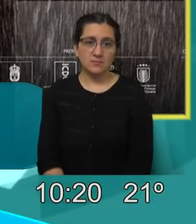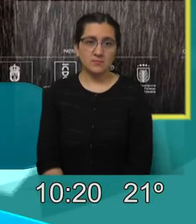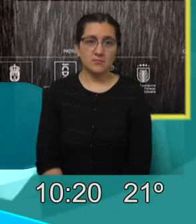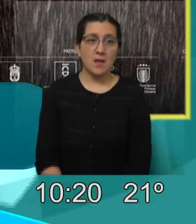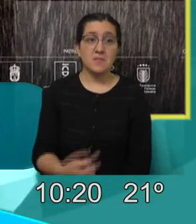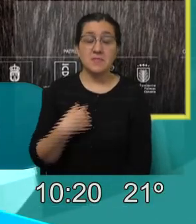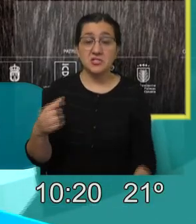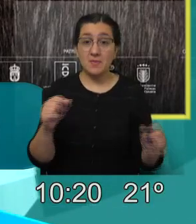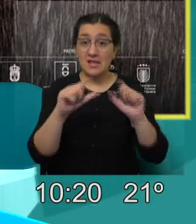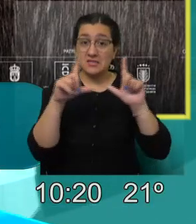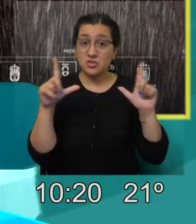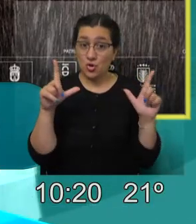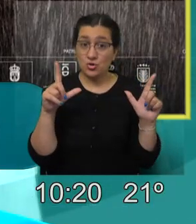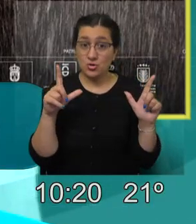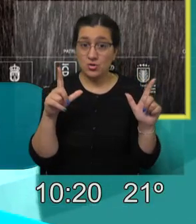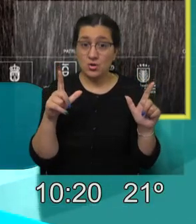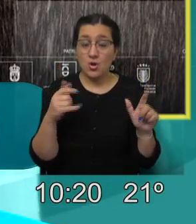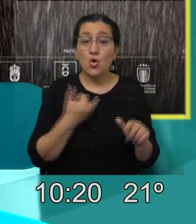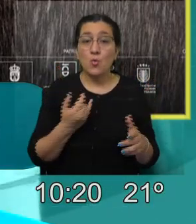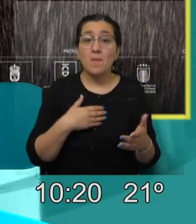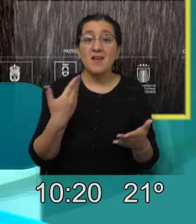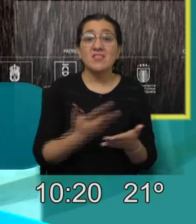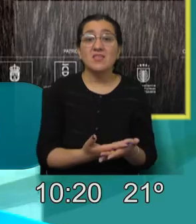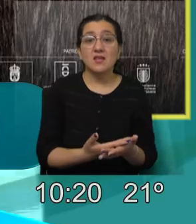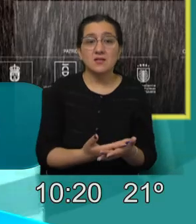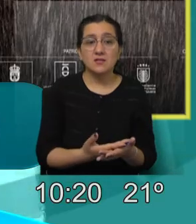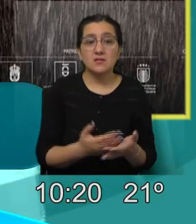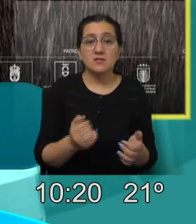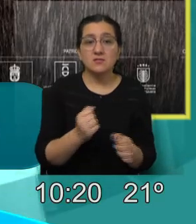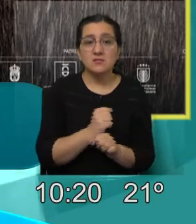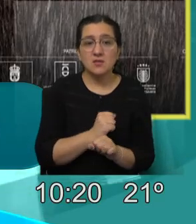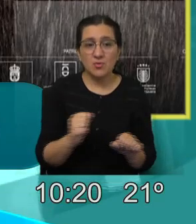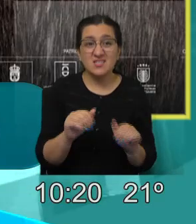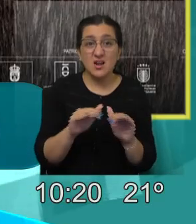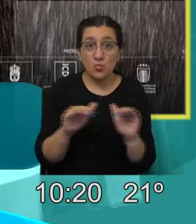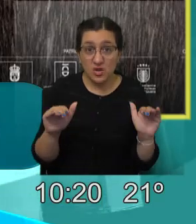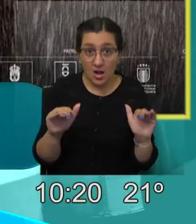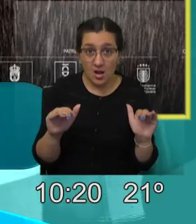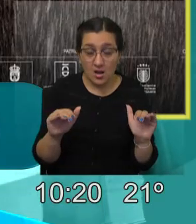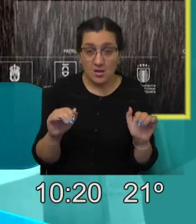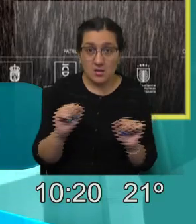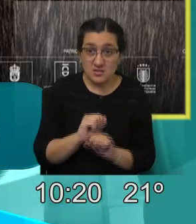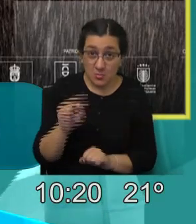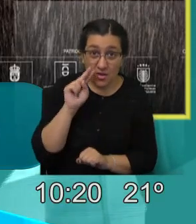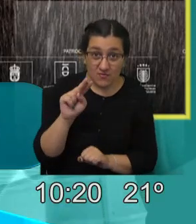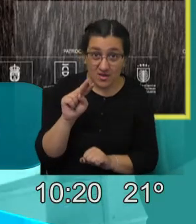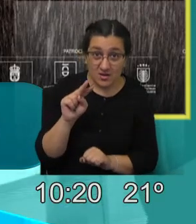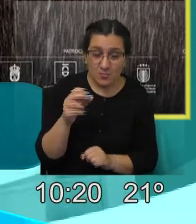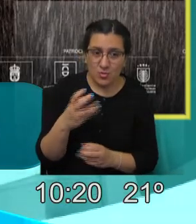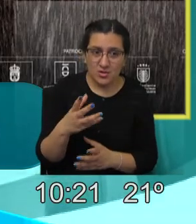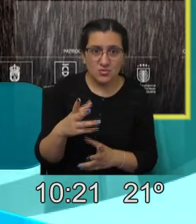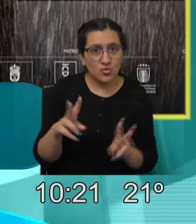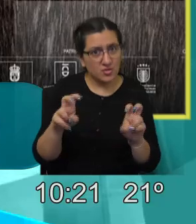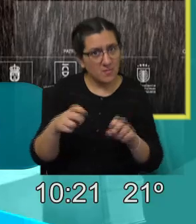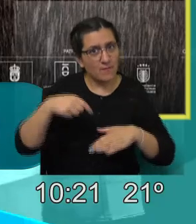Me llama la atención, ¿cómo plantean el hecho este de se puede ser neutral? ¿Se puede ver eso en el escenario? Porque están tocando temas